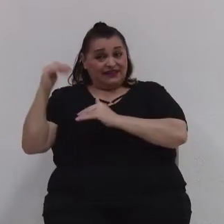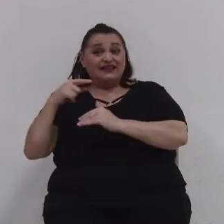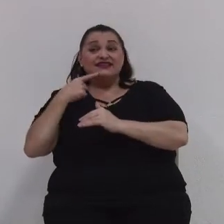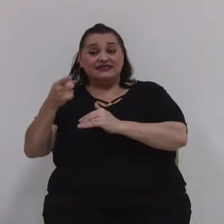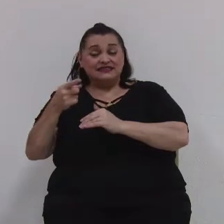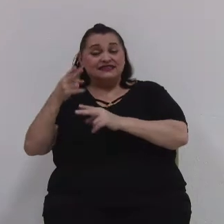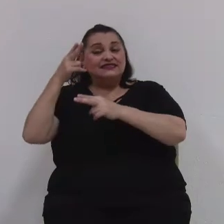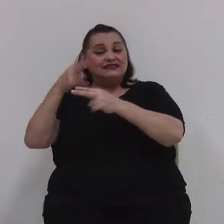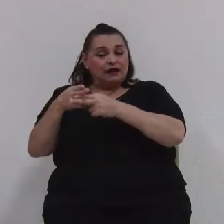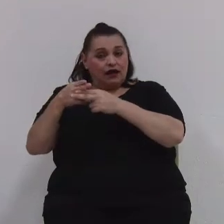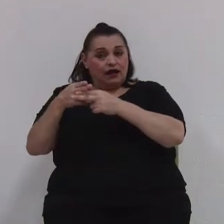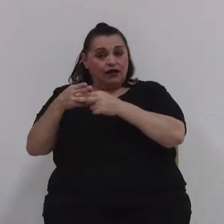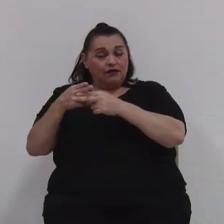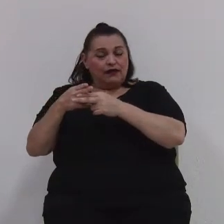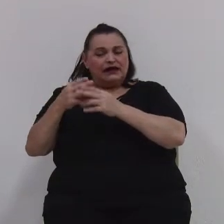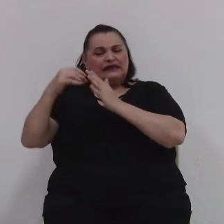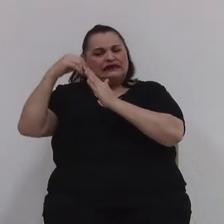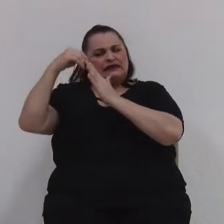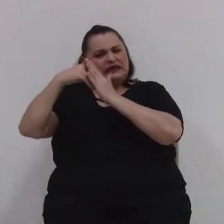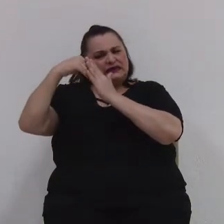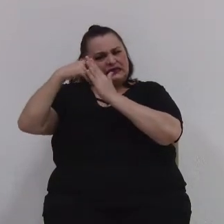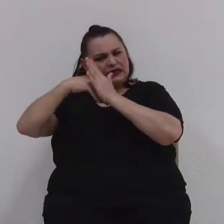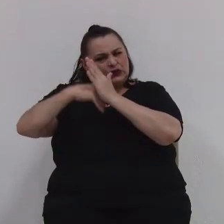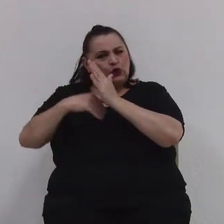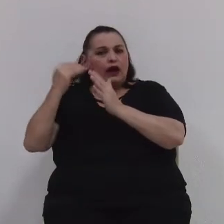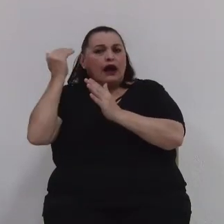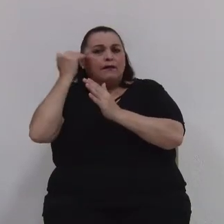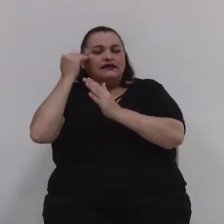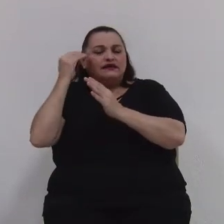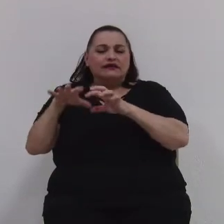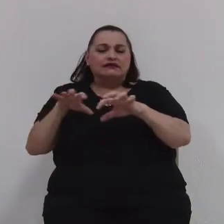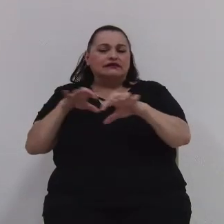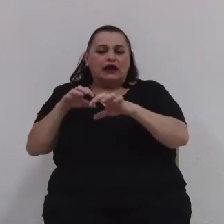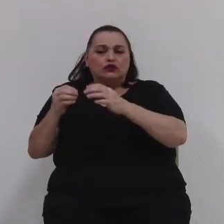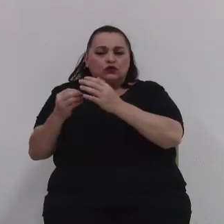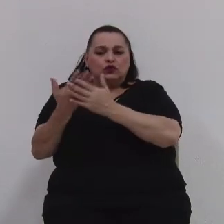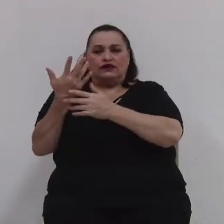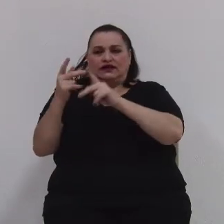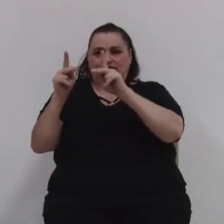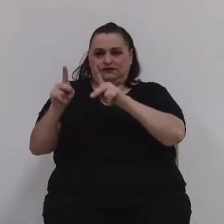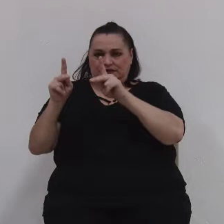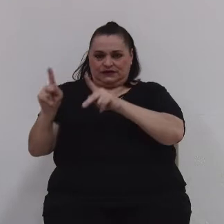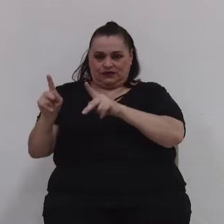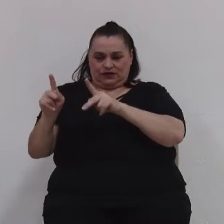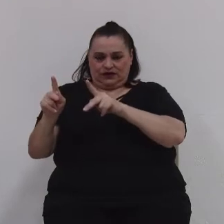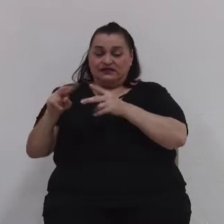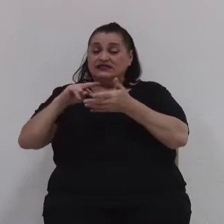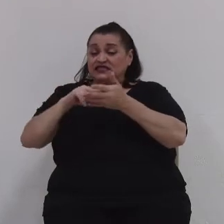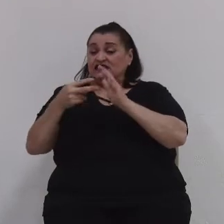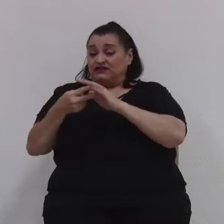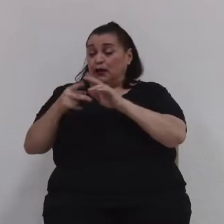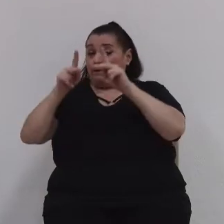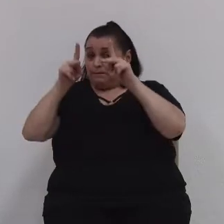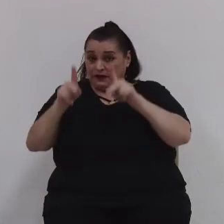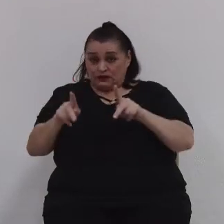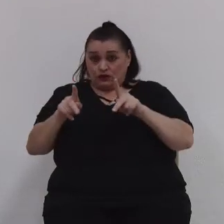que llama el deterioro en la capacidad de actuar de las personas. Es decir, las